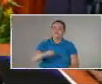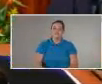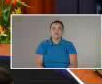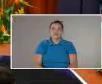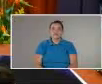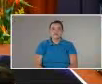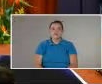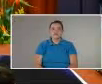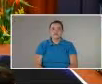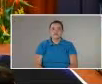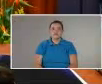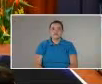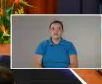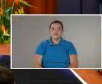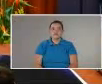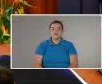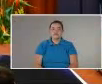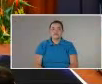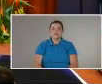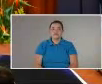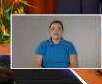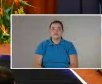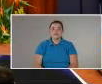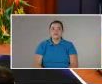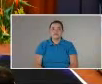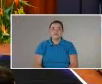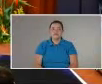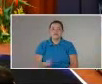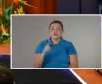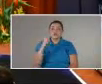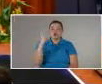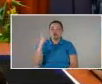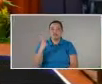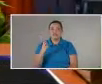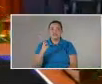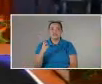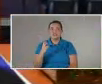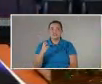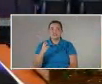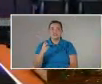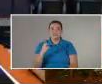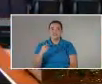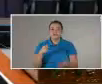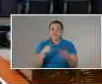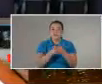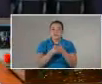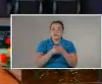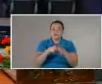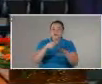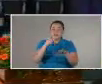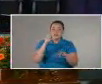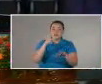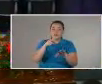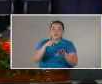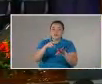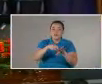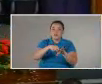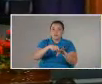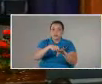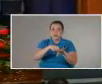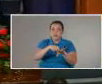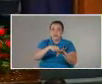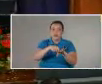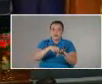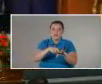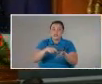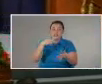La vez pasada me golpeé el pie, casi me lo fracturó uno de los dedos del pie. Y